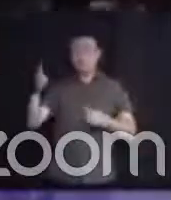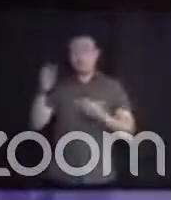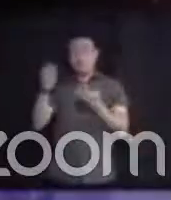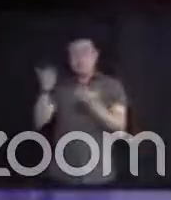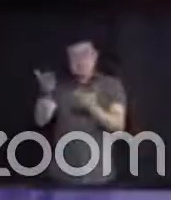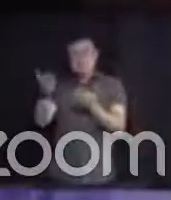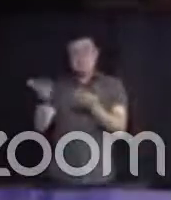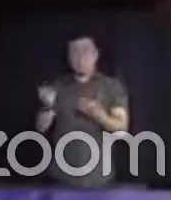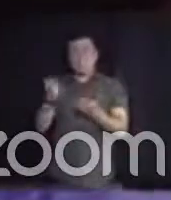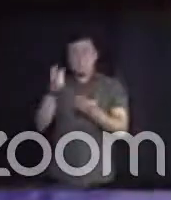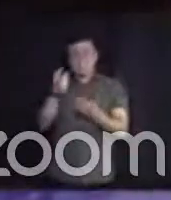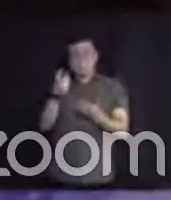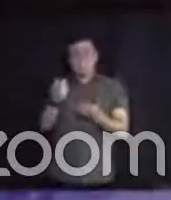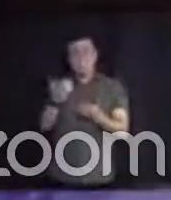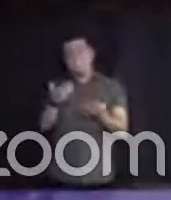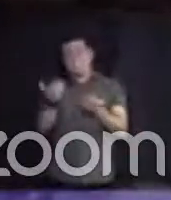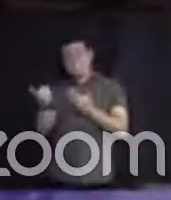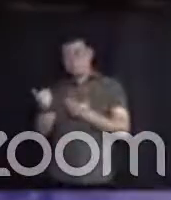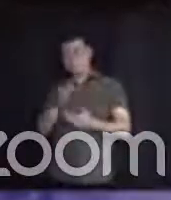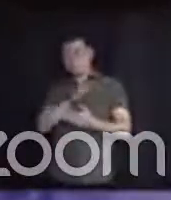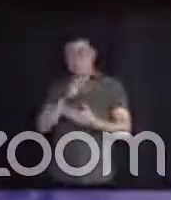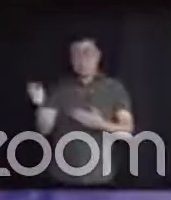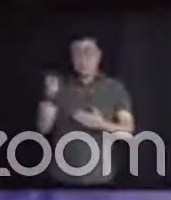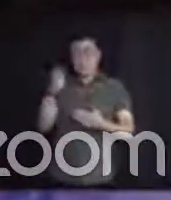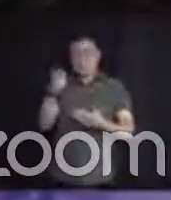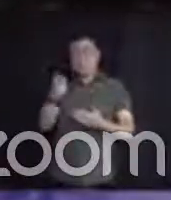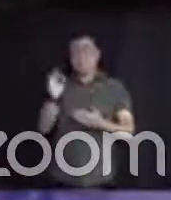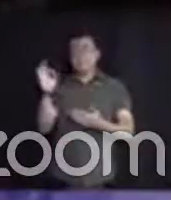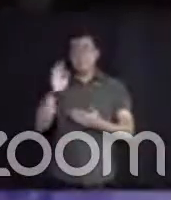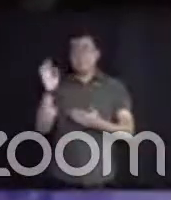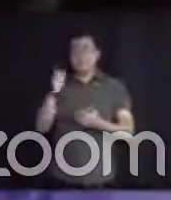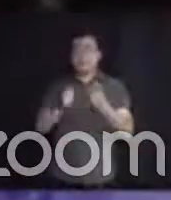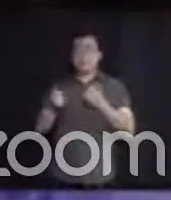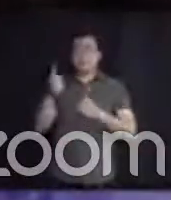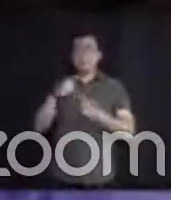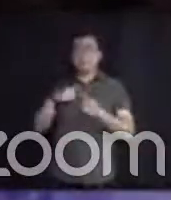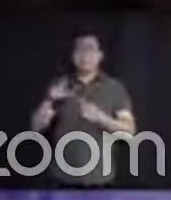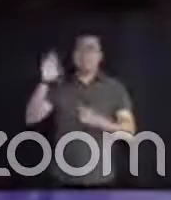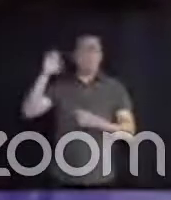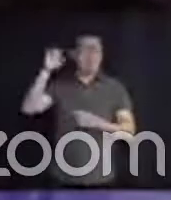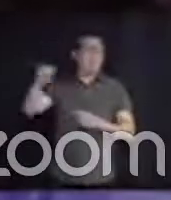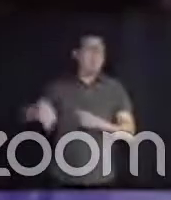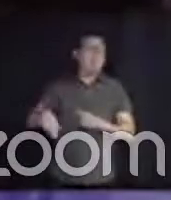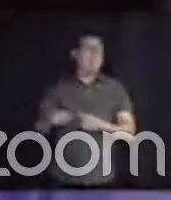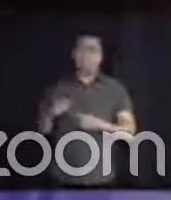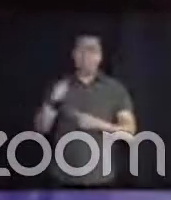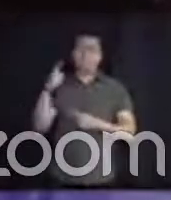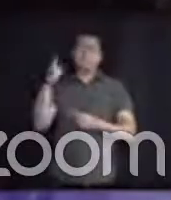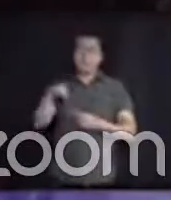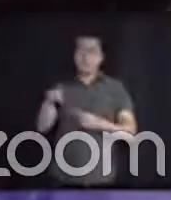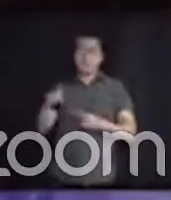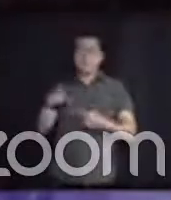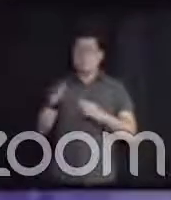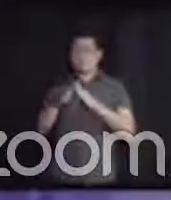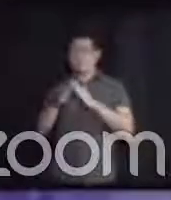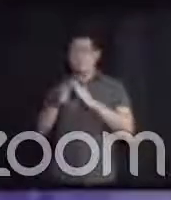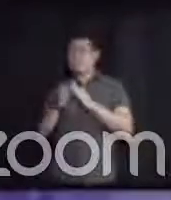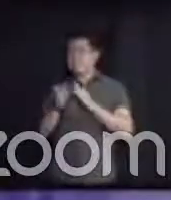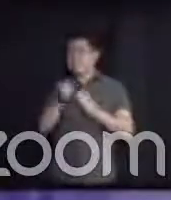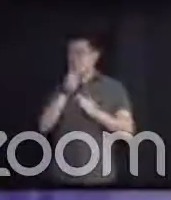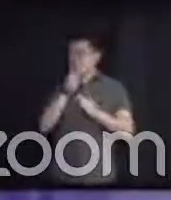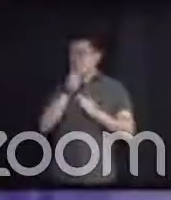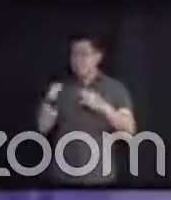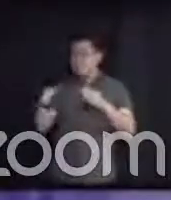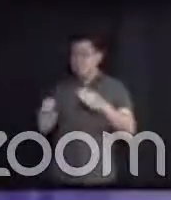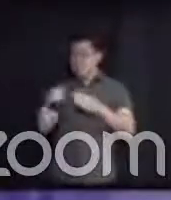ofrece. Nos ofrece eso y mucho más. Tal vez para alguien puede ser algo insignificante desayunar. Pues